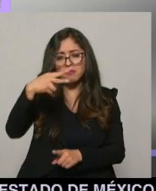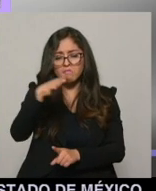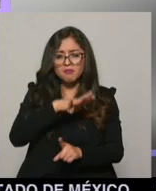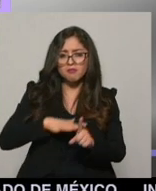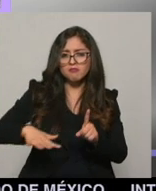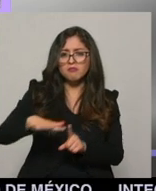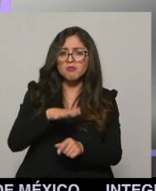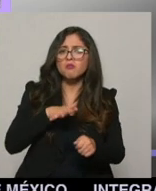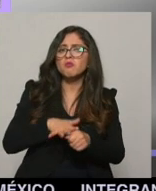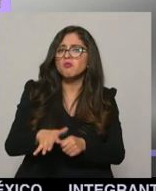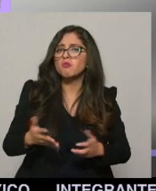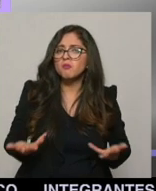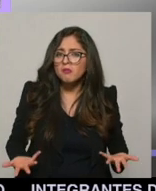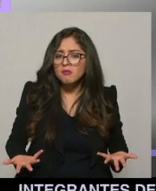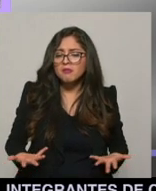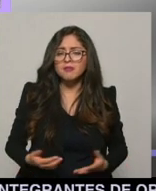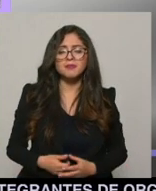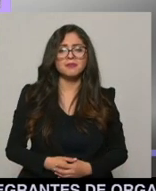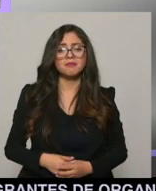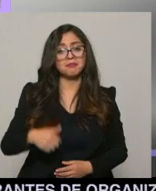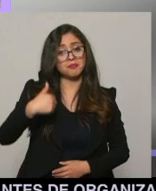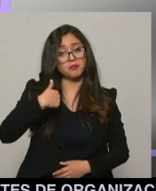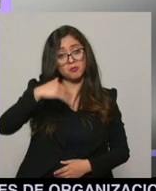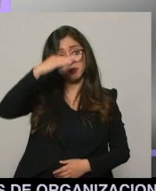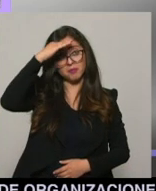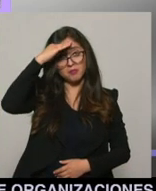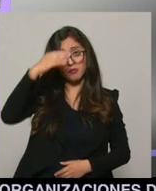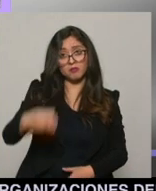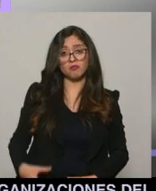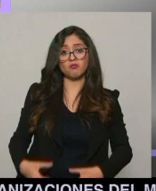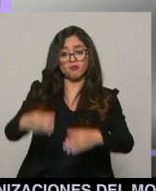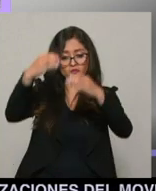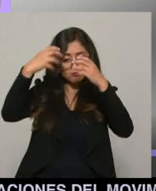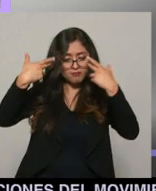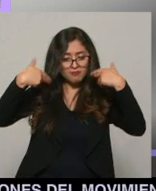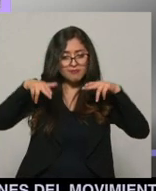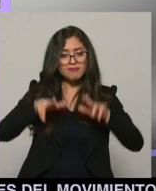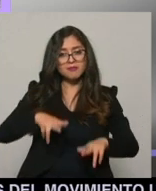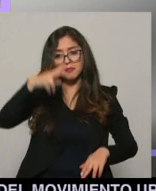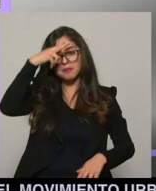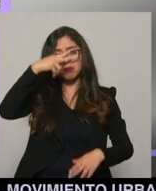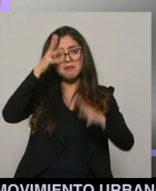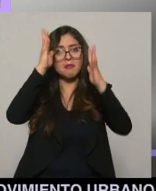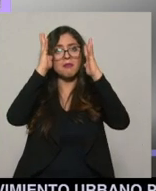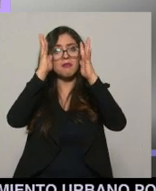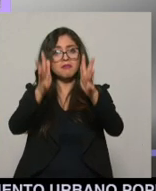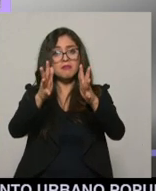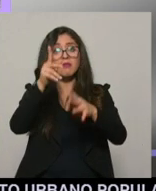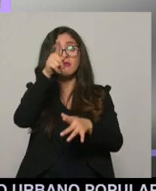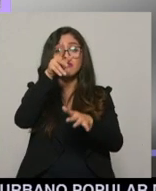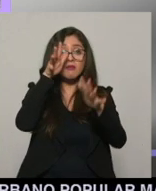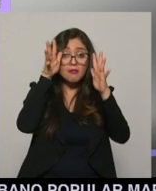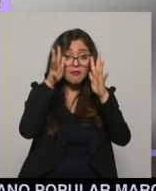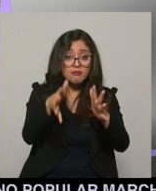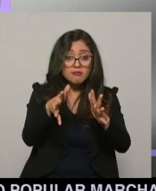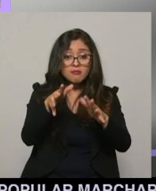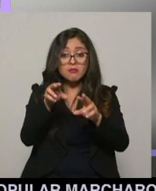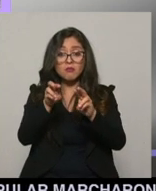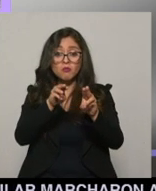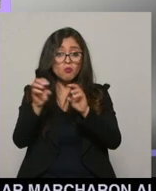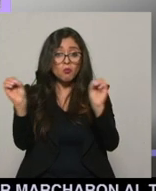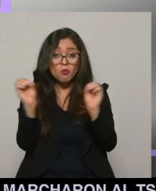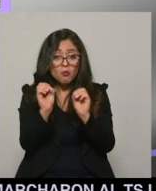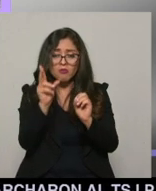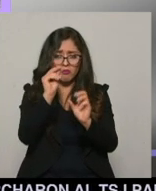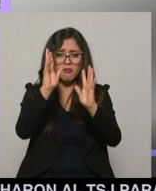¿no? Yo creo que los monumentos, a pesar de que están fijos, no son estáticos, y que no